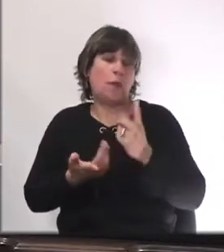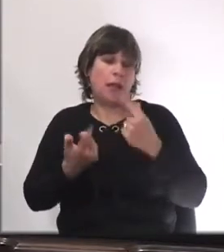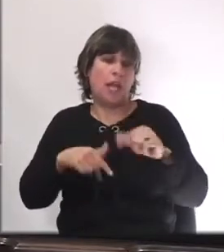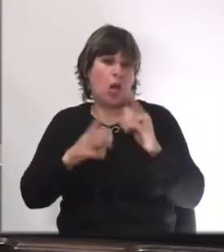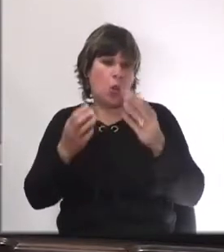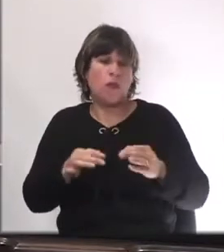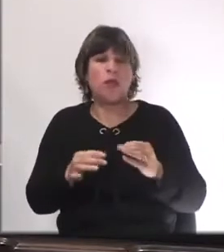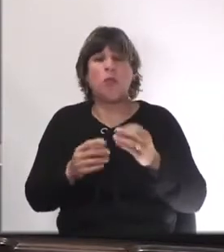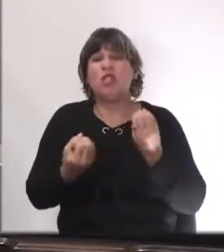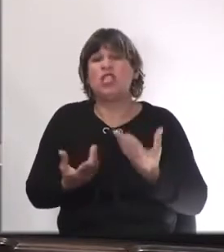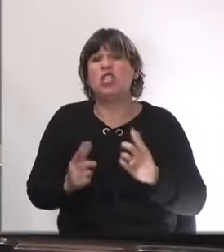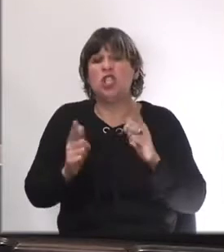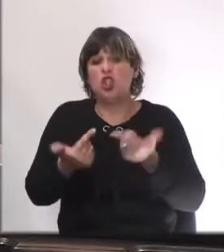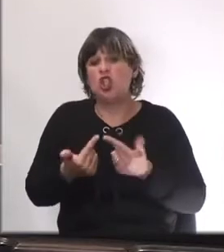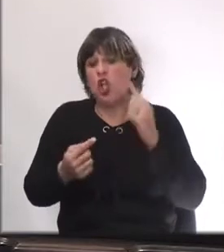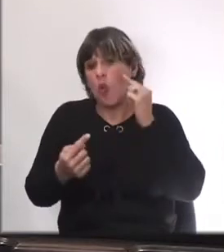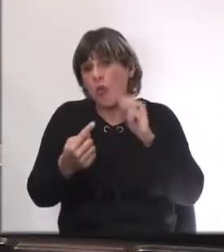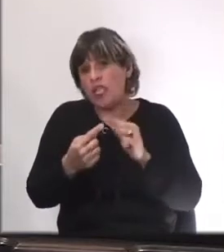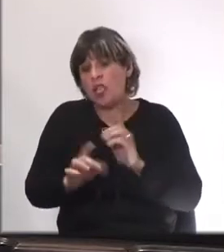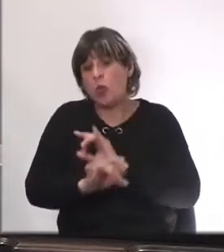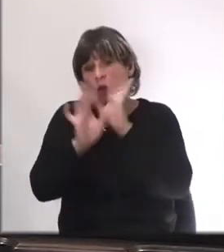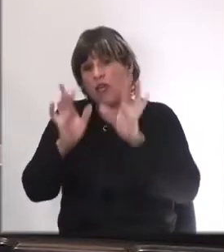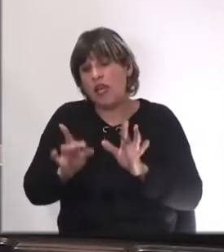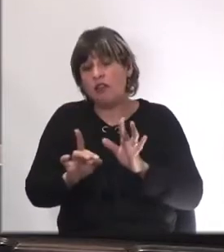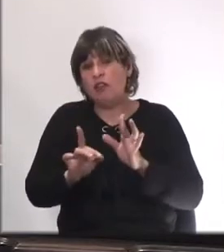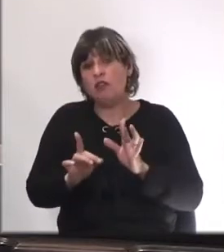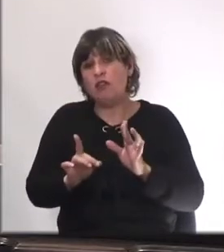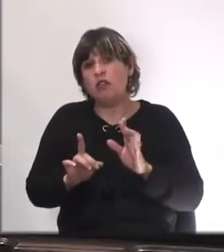metas claras, tampoco es fácil